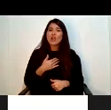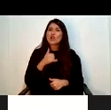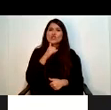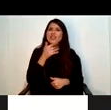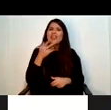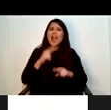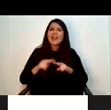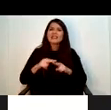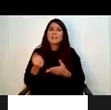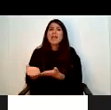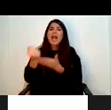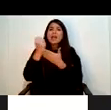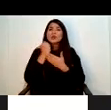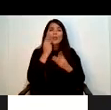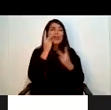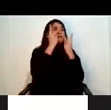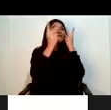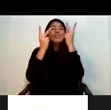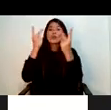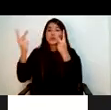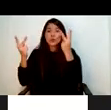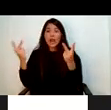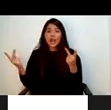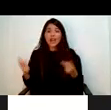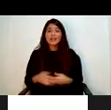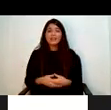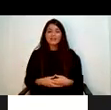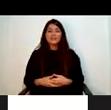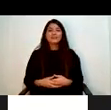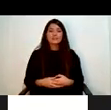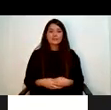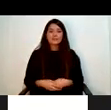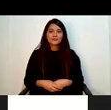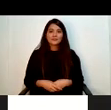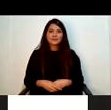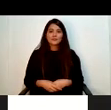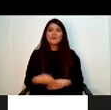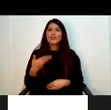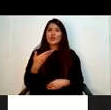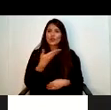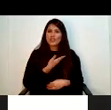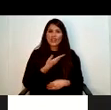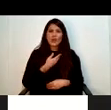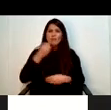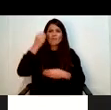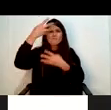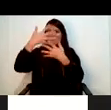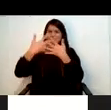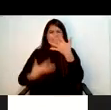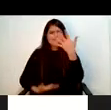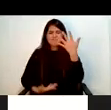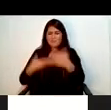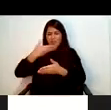ayudas visuales, son los soportes o ayudas visuales. Yo tengo millones de lápices porque tengo